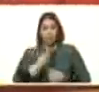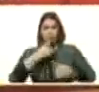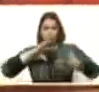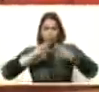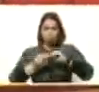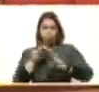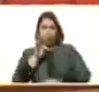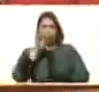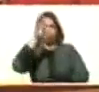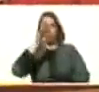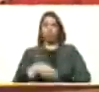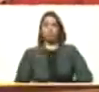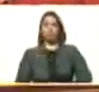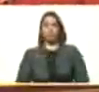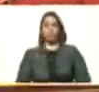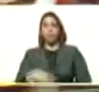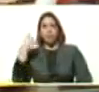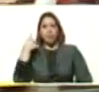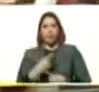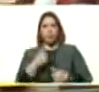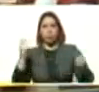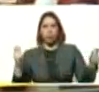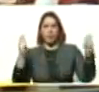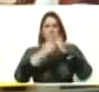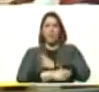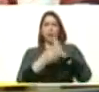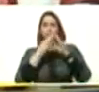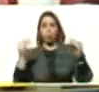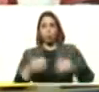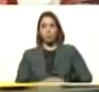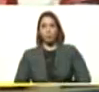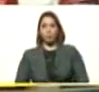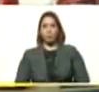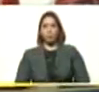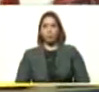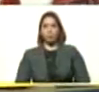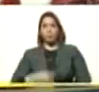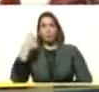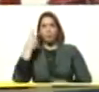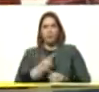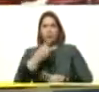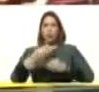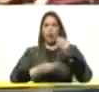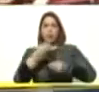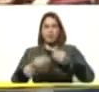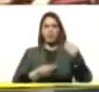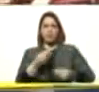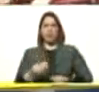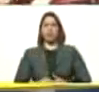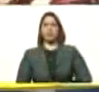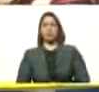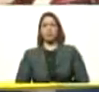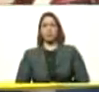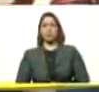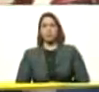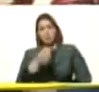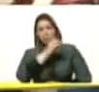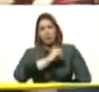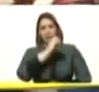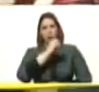al futuro, que tenemos que cambiar todo, que tenemos que hacernos de cero y de nuevo